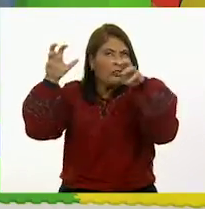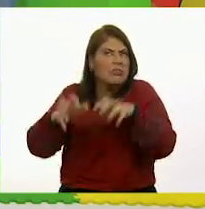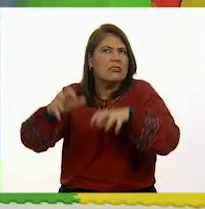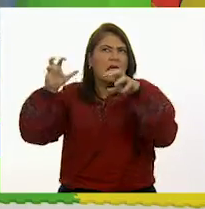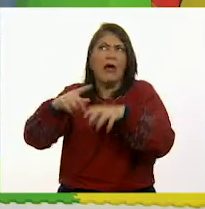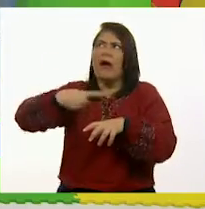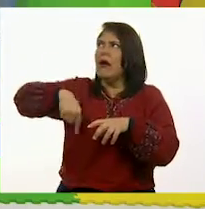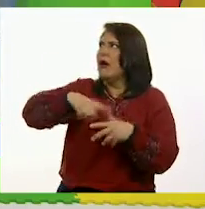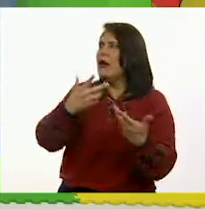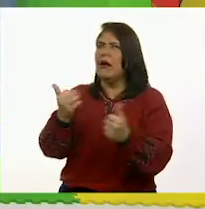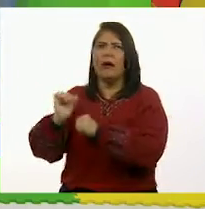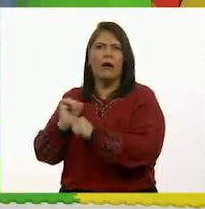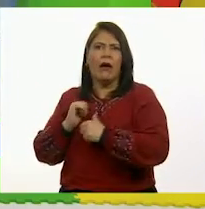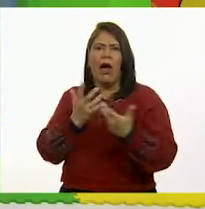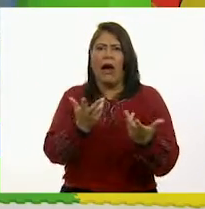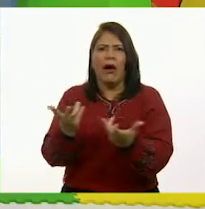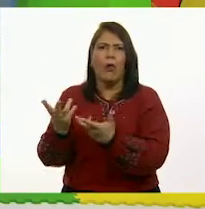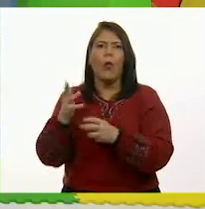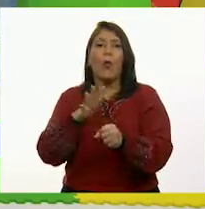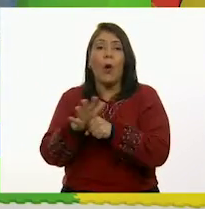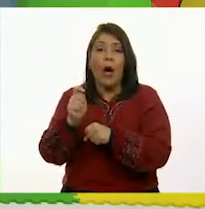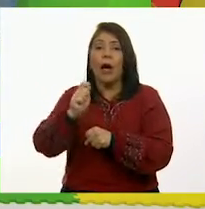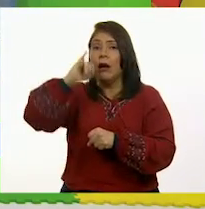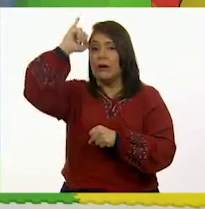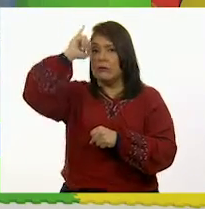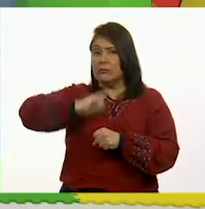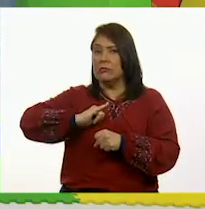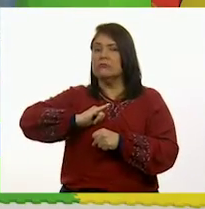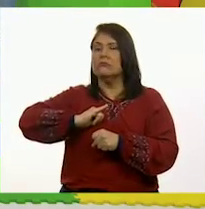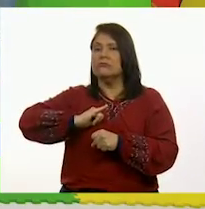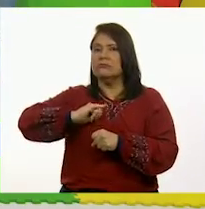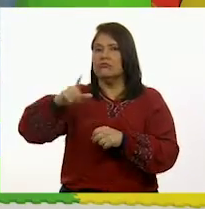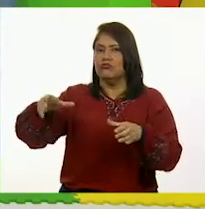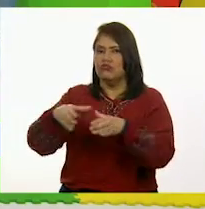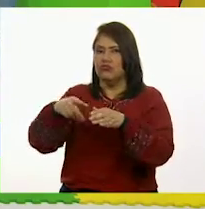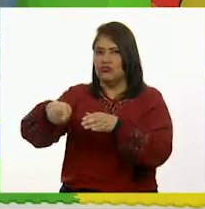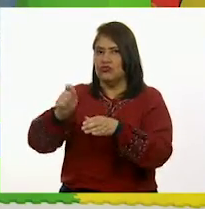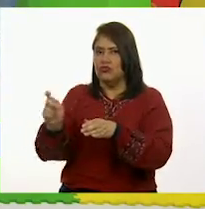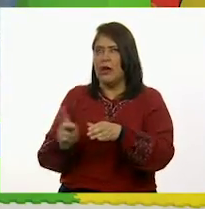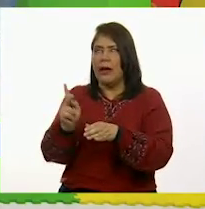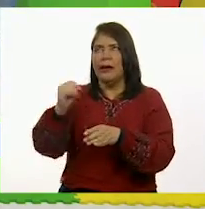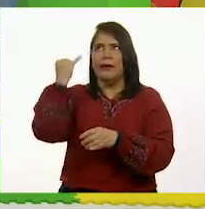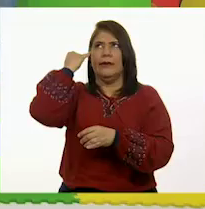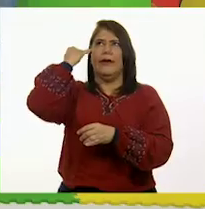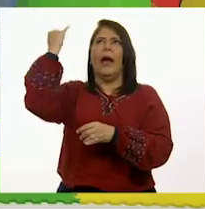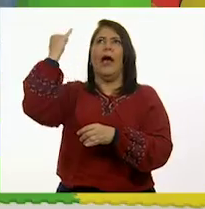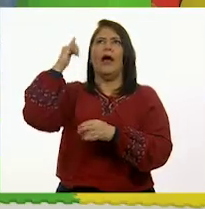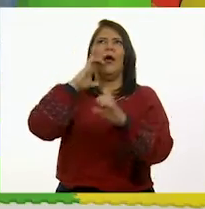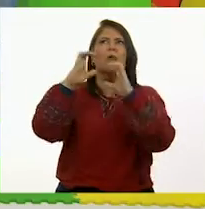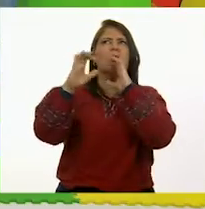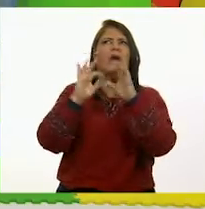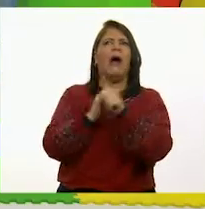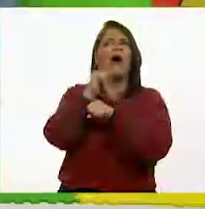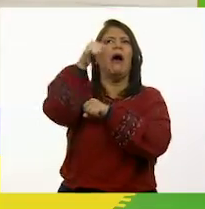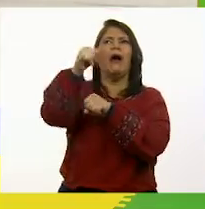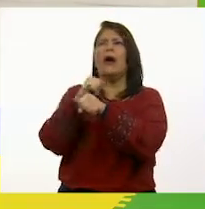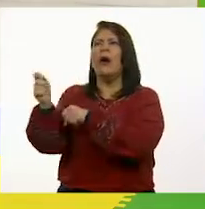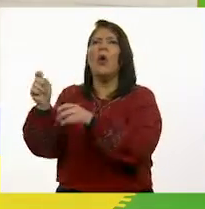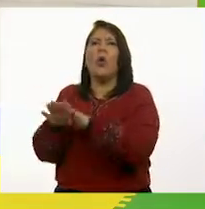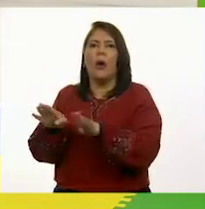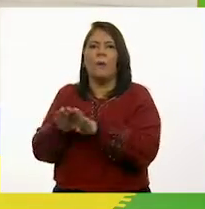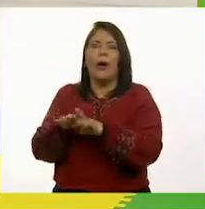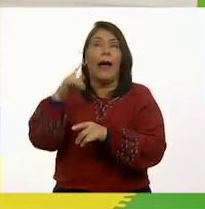sabían qué hacer. Entonces, al jefe de la tribu se le ocurrió comunicarse de la siguiente forma.